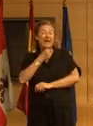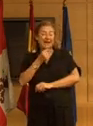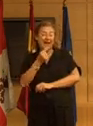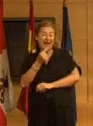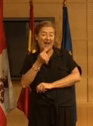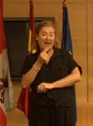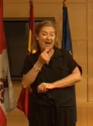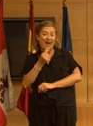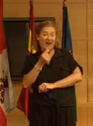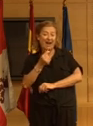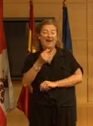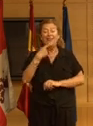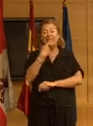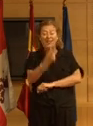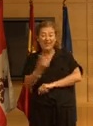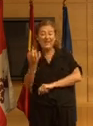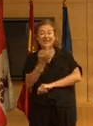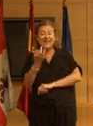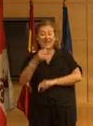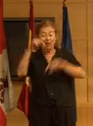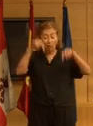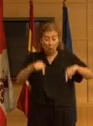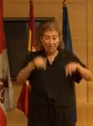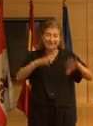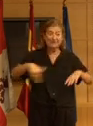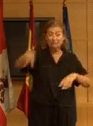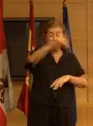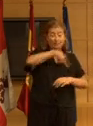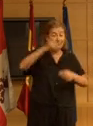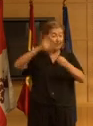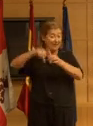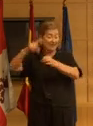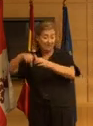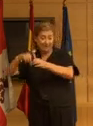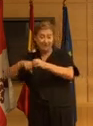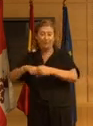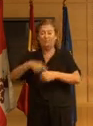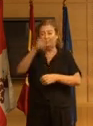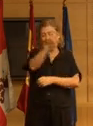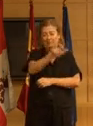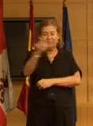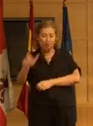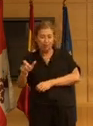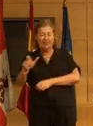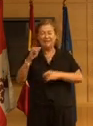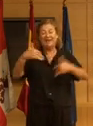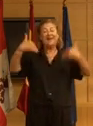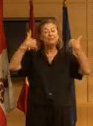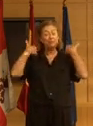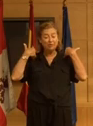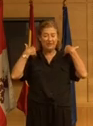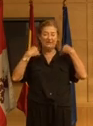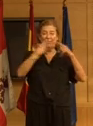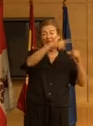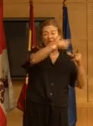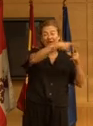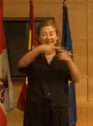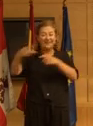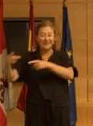que mencionar que hoy estáis participando, pues, personal y responsables de diferentes